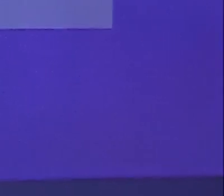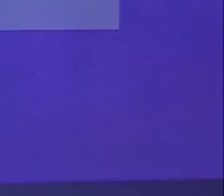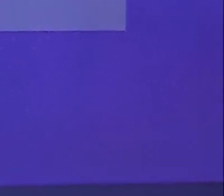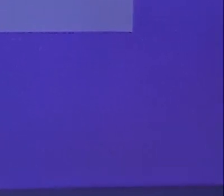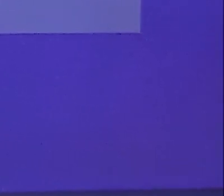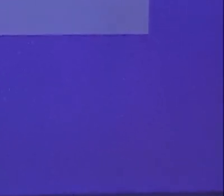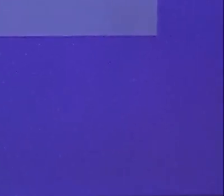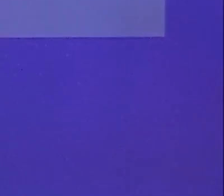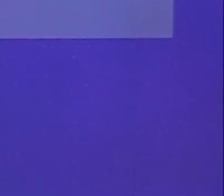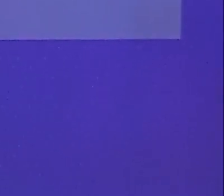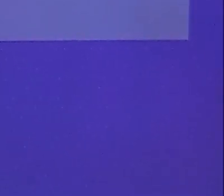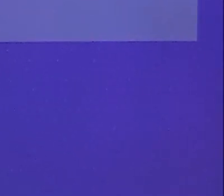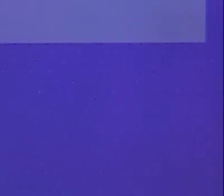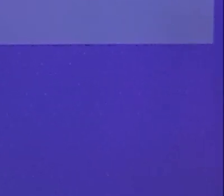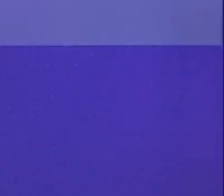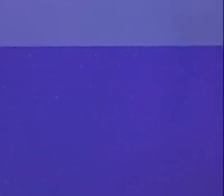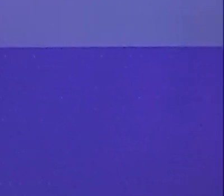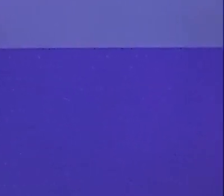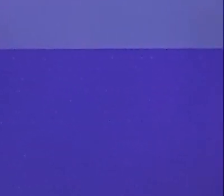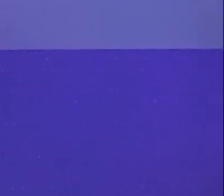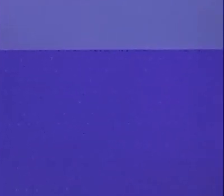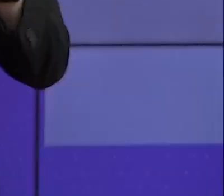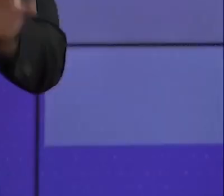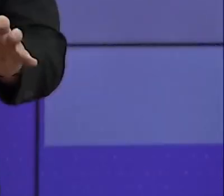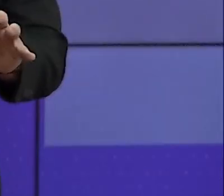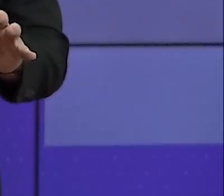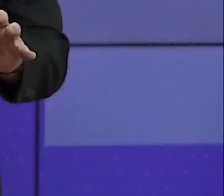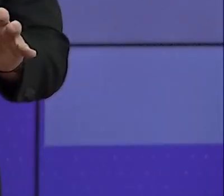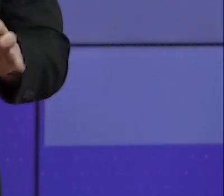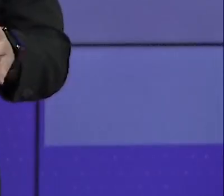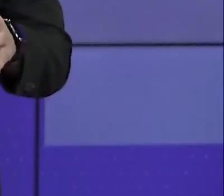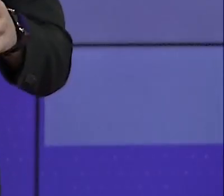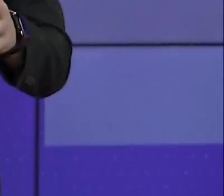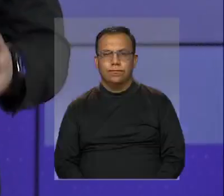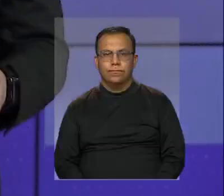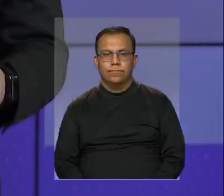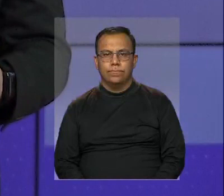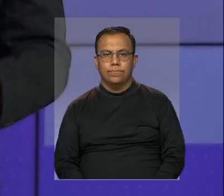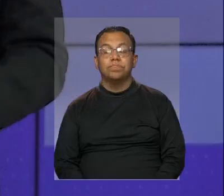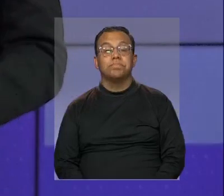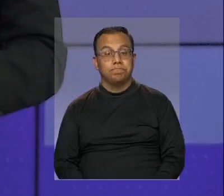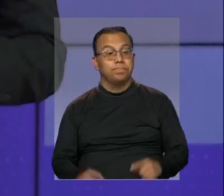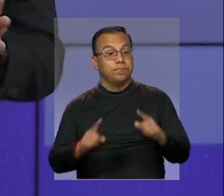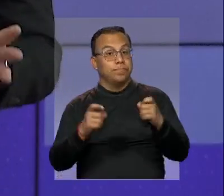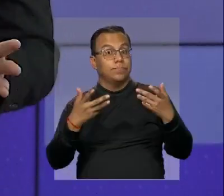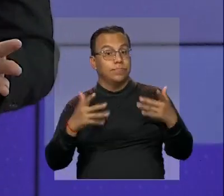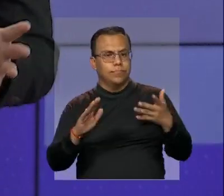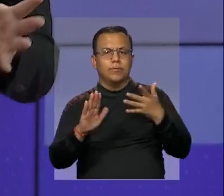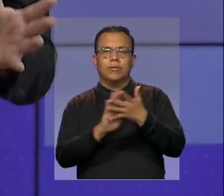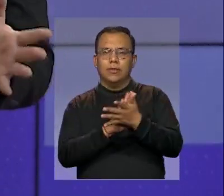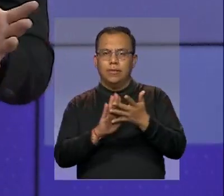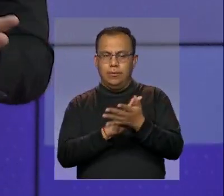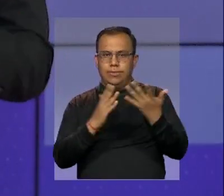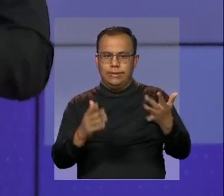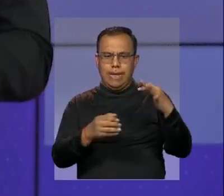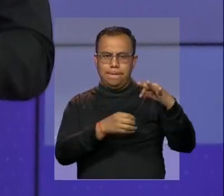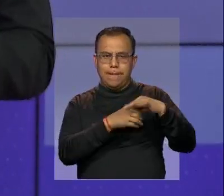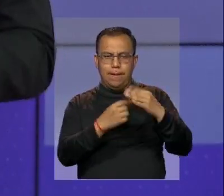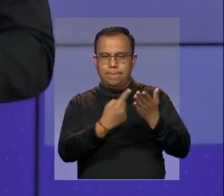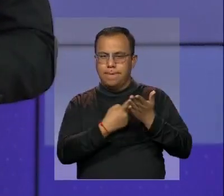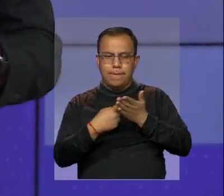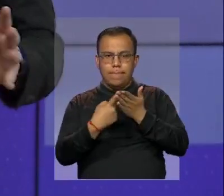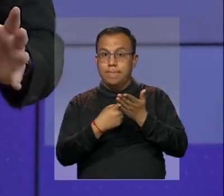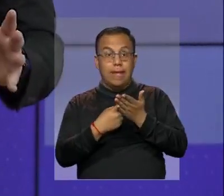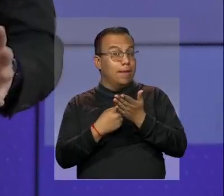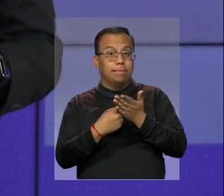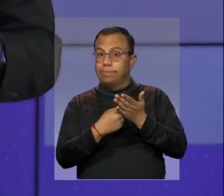Regresamos con más ahora. Mucha atención, porque se conoció qué pasó en la Corte Suprema y en las votaciones. Se conoció que después de varias rondas,